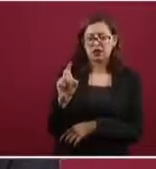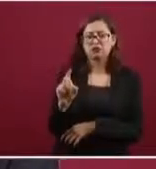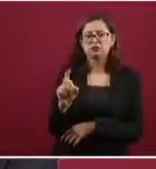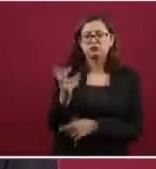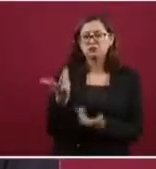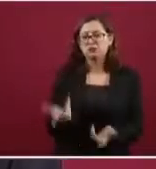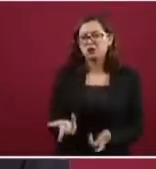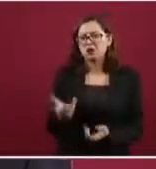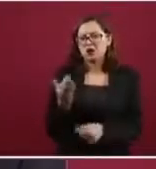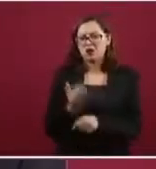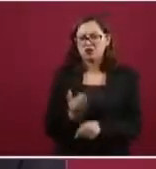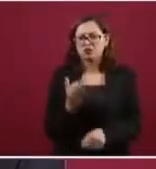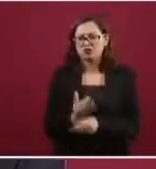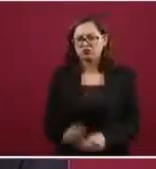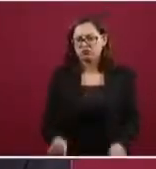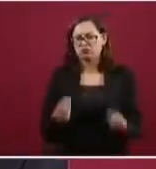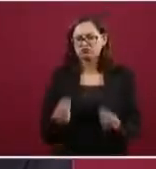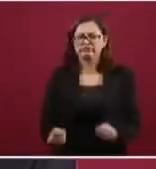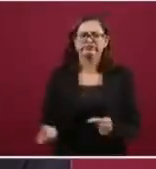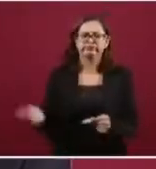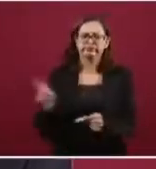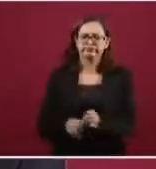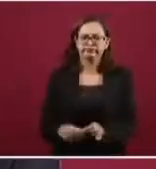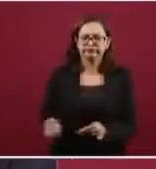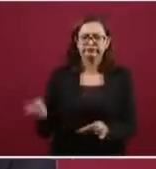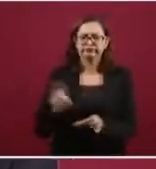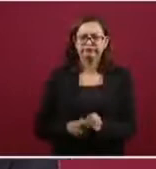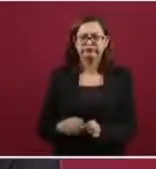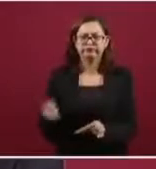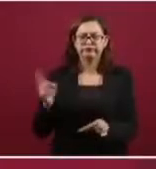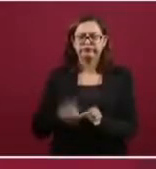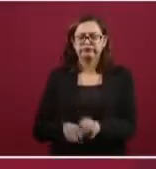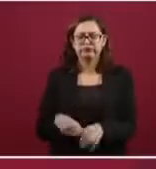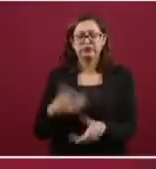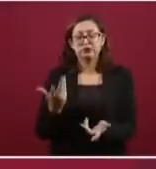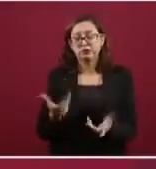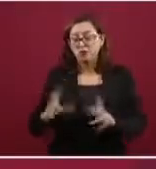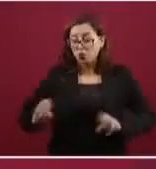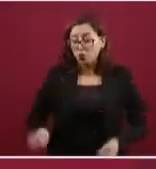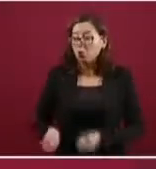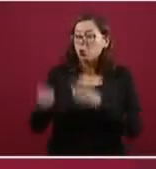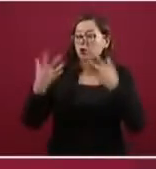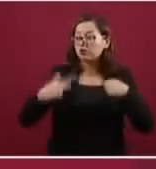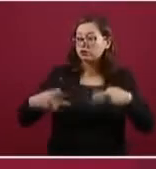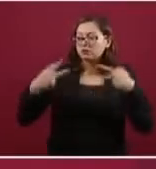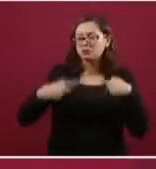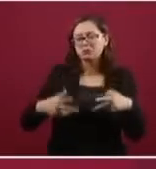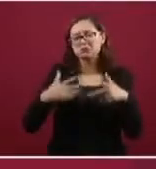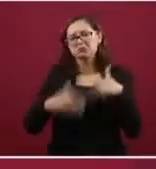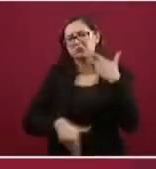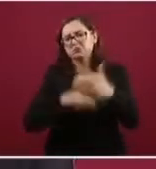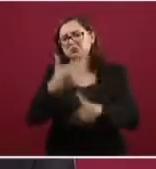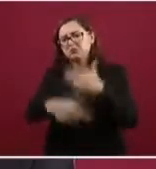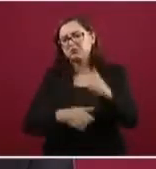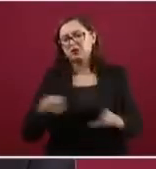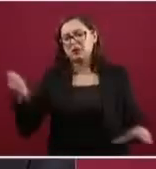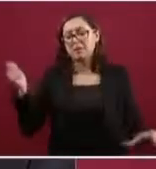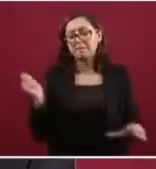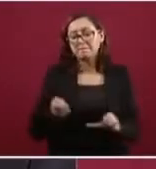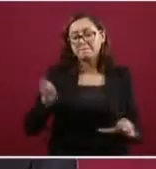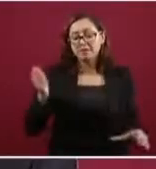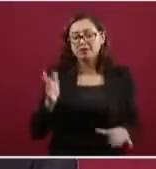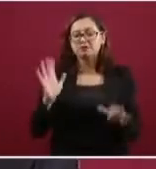varios cientos y la suma se da al final cuando se tiene ya la sentencia. Entonces no nos preocupa mucho que se sumen o